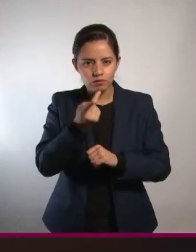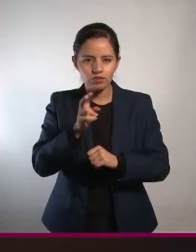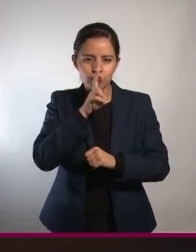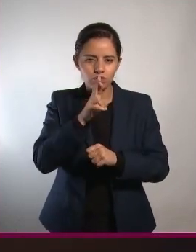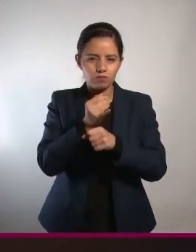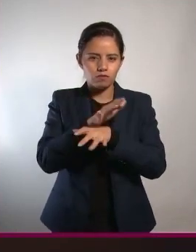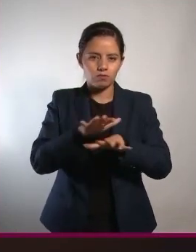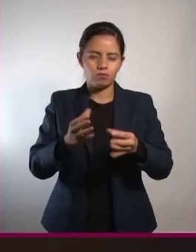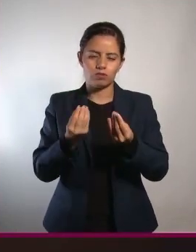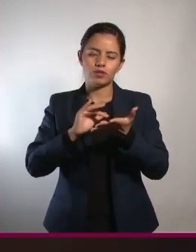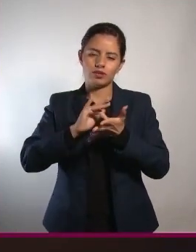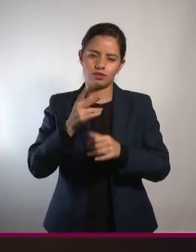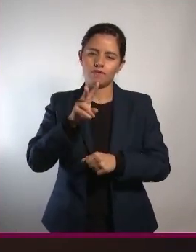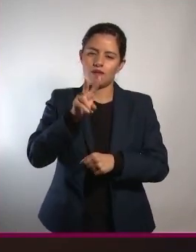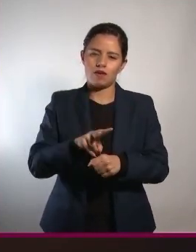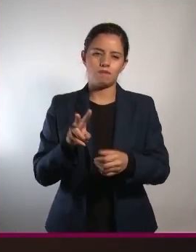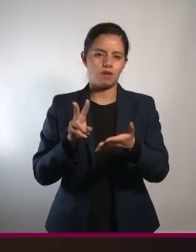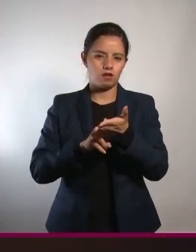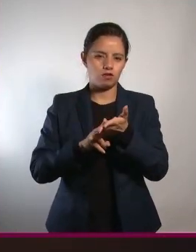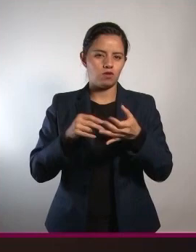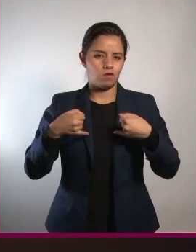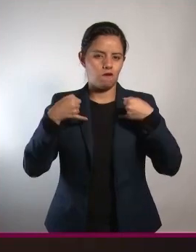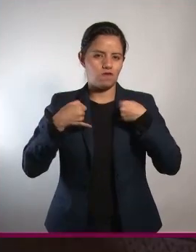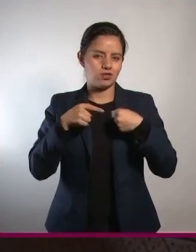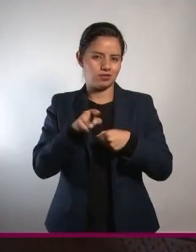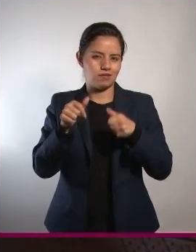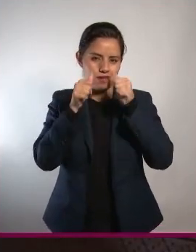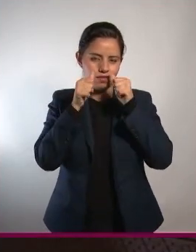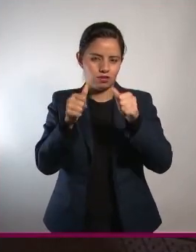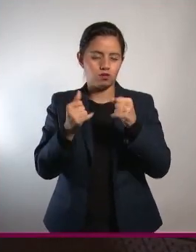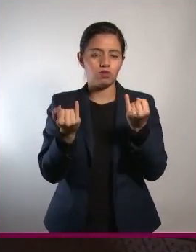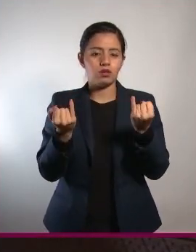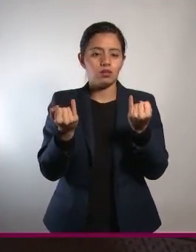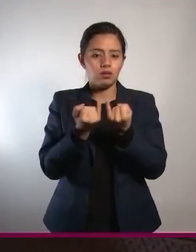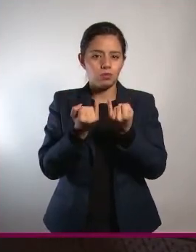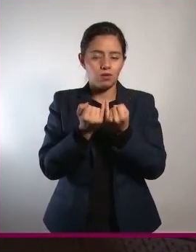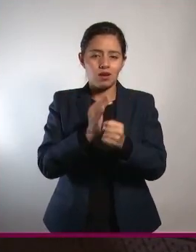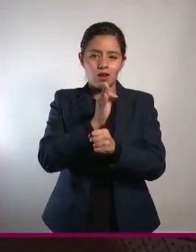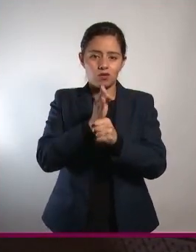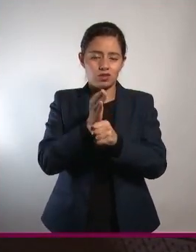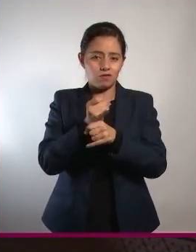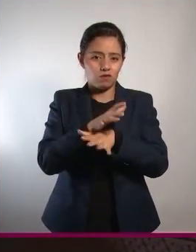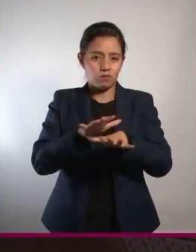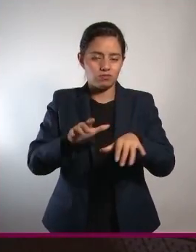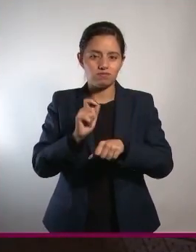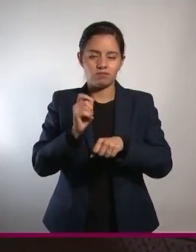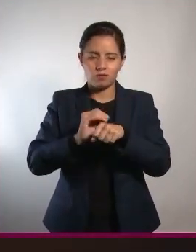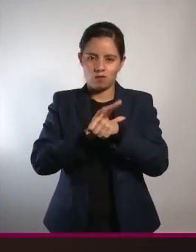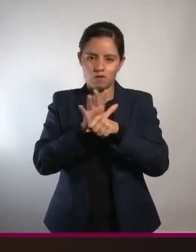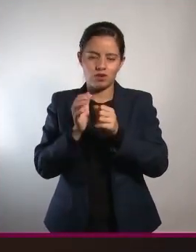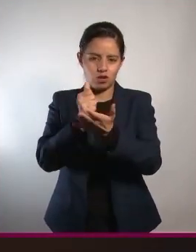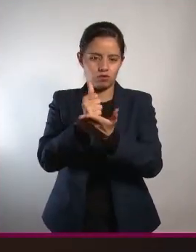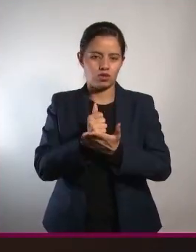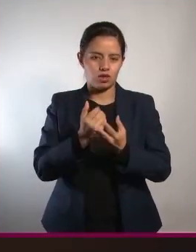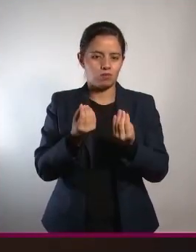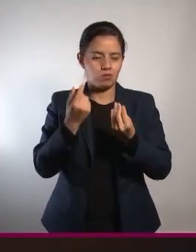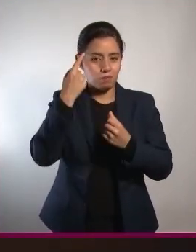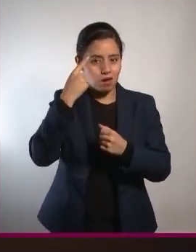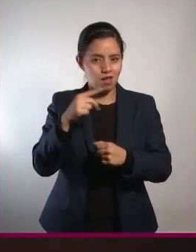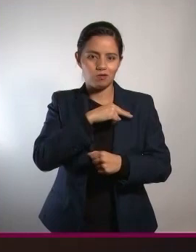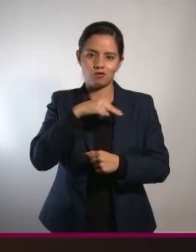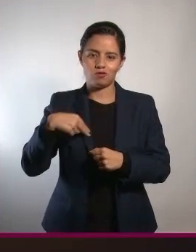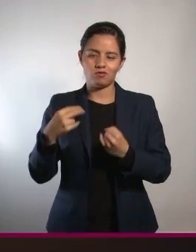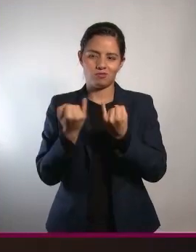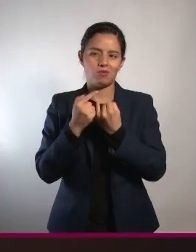que nos comparte, que de verdad es muy valiosa para los jóvenes que nos están viendo y sobre todo con toda esta información acerca del COVID que nos ayuda mucho para nosotros y para los